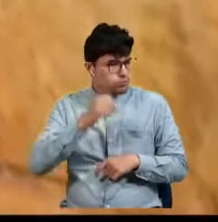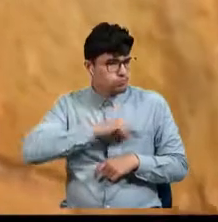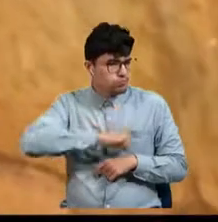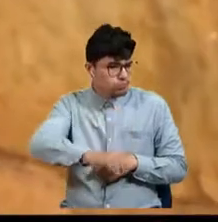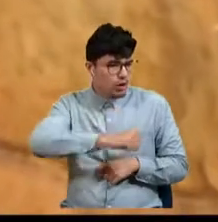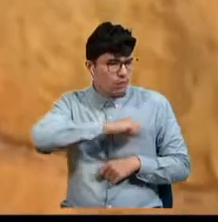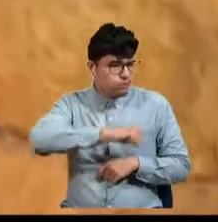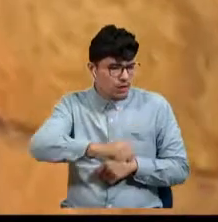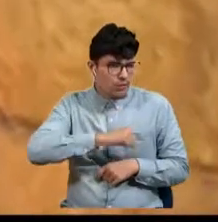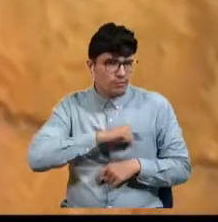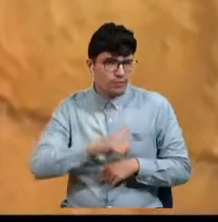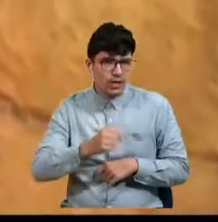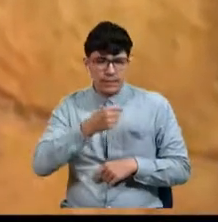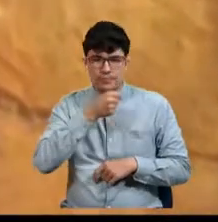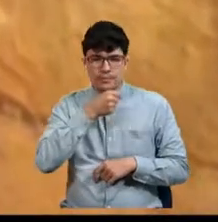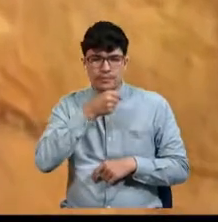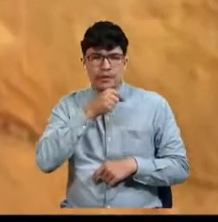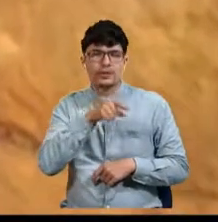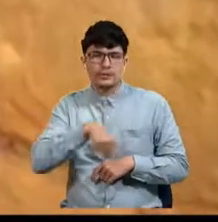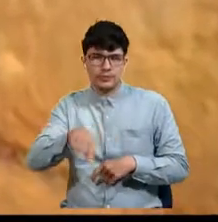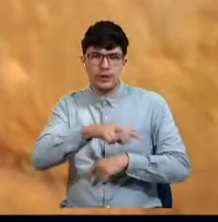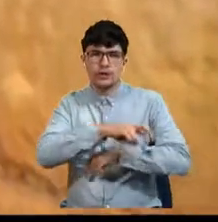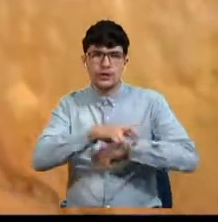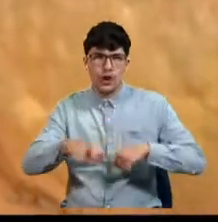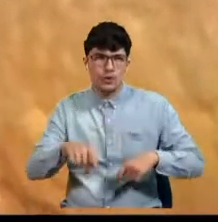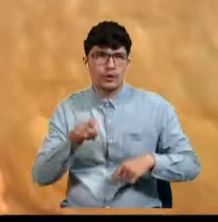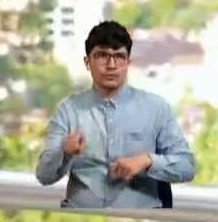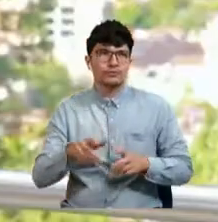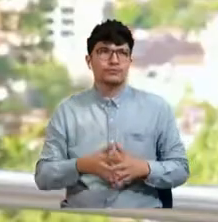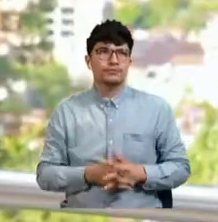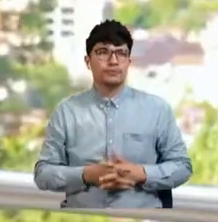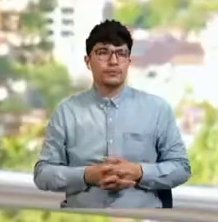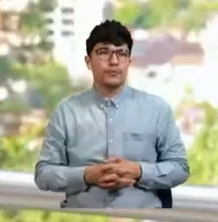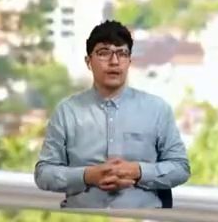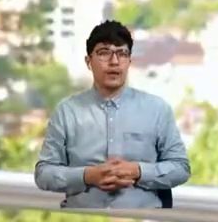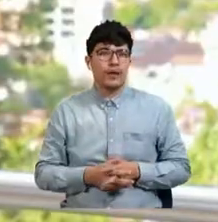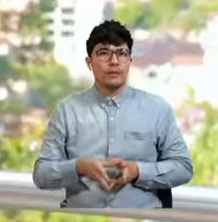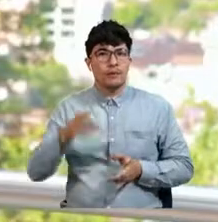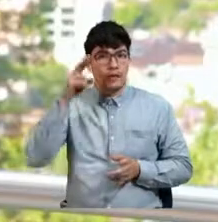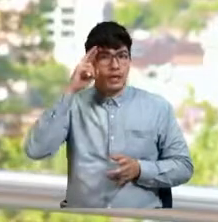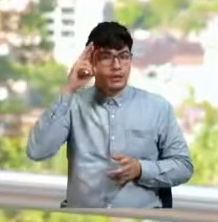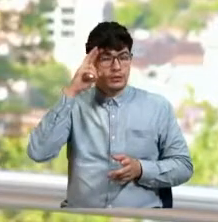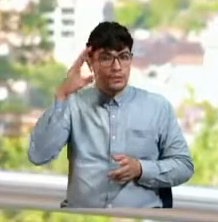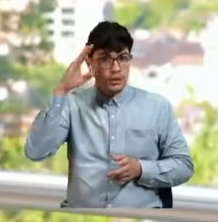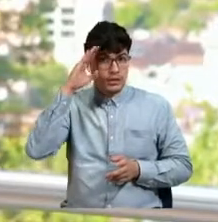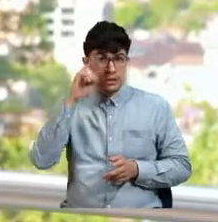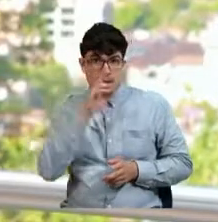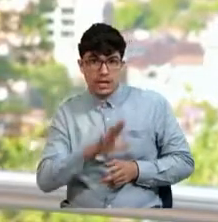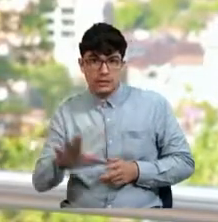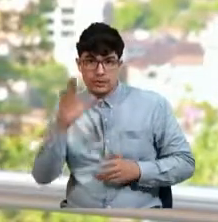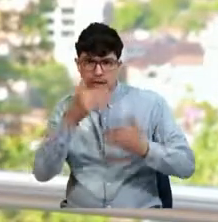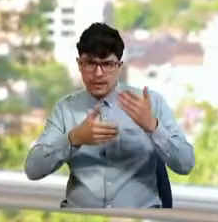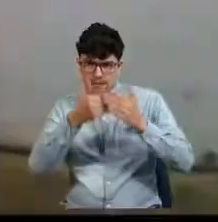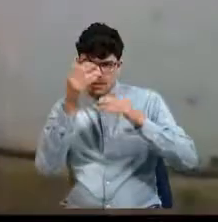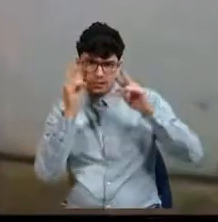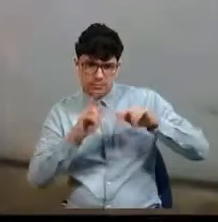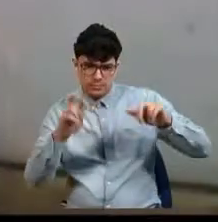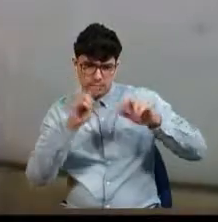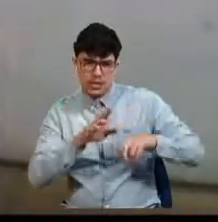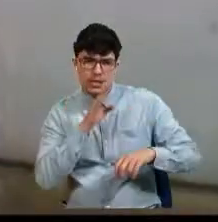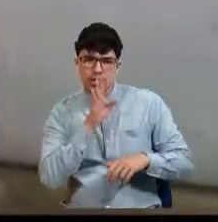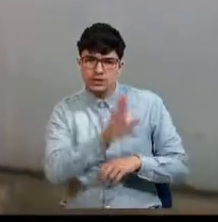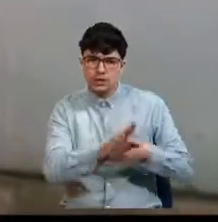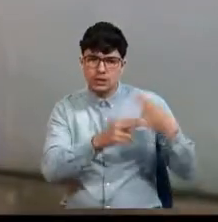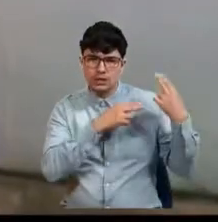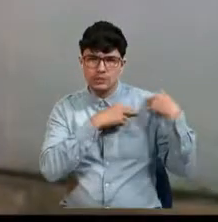de nuestra capilla de jesús en el cementerio las autoridades policiales se encuentran tras la pista de los posibles responsables